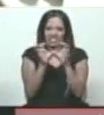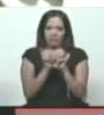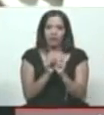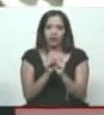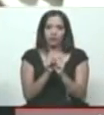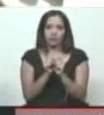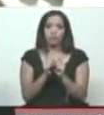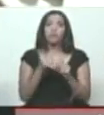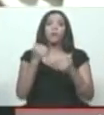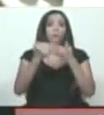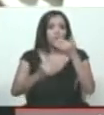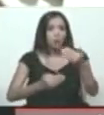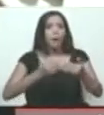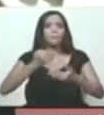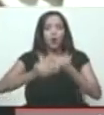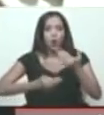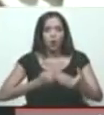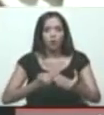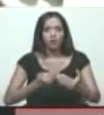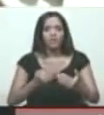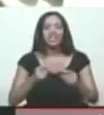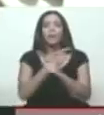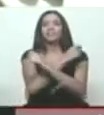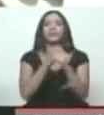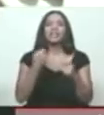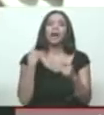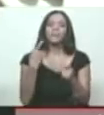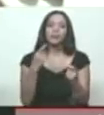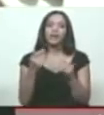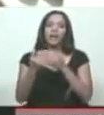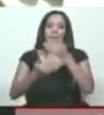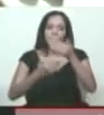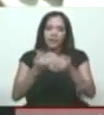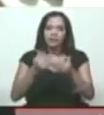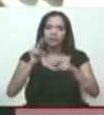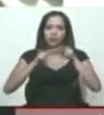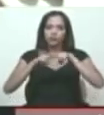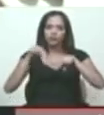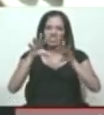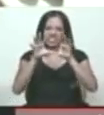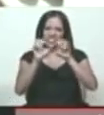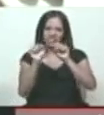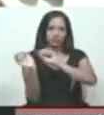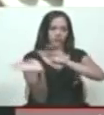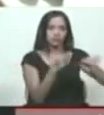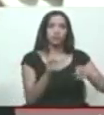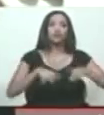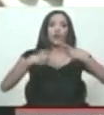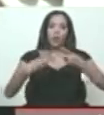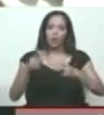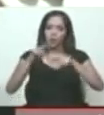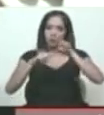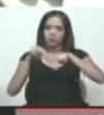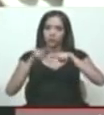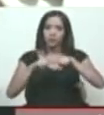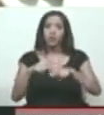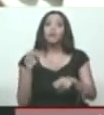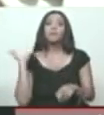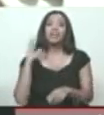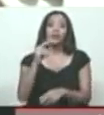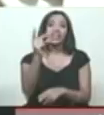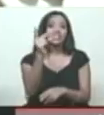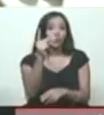Vamos por fases. Ya estamos terminando la primera fase de reconstrucción, lo quemado. Viene una segunda fase, viene una tercera